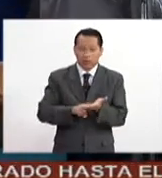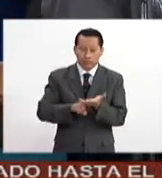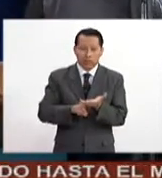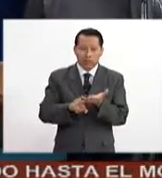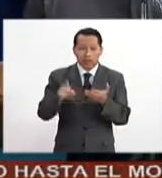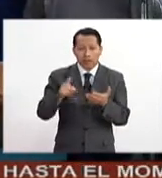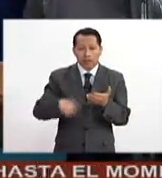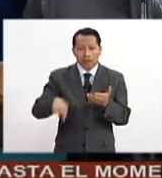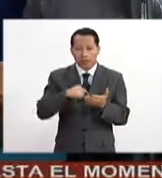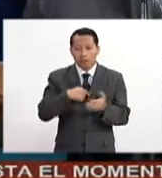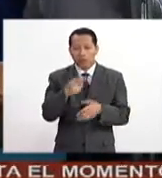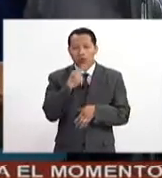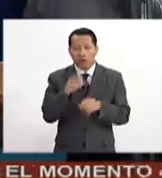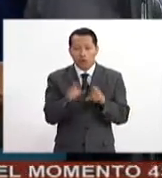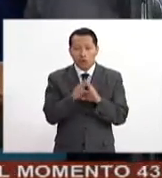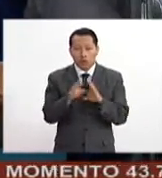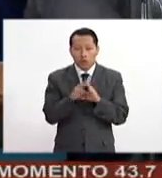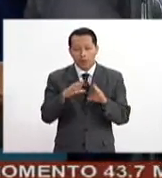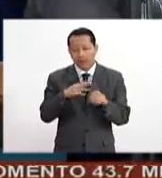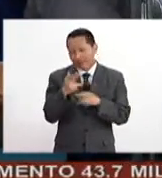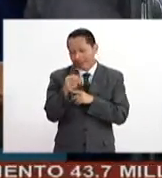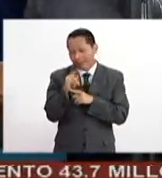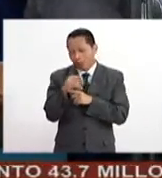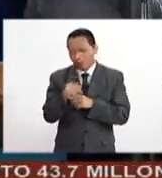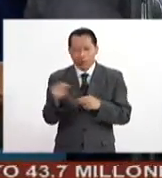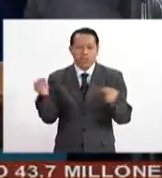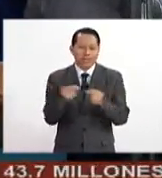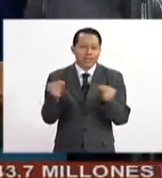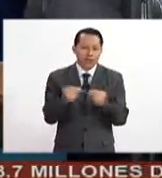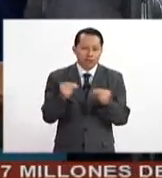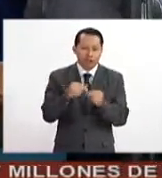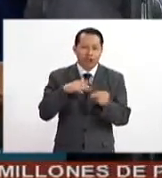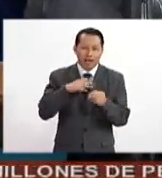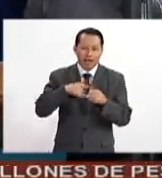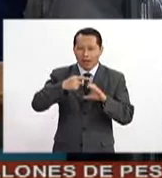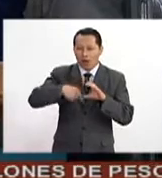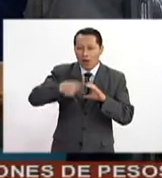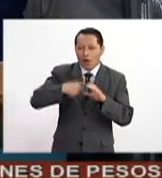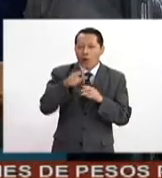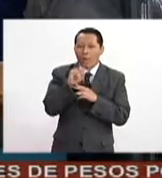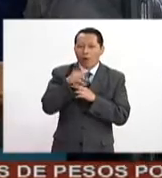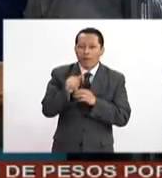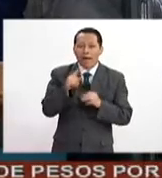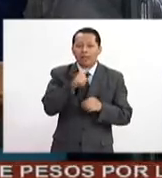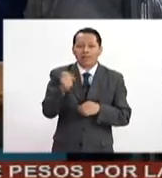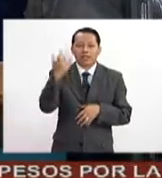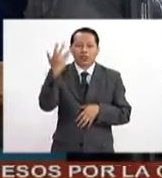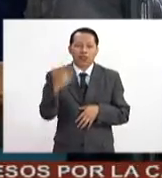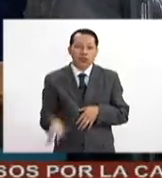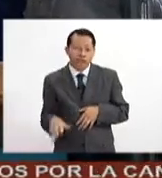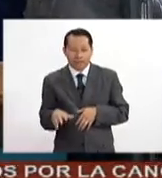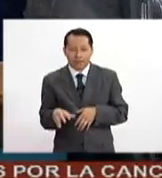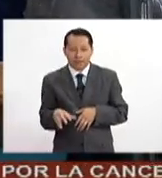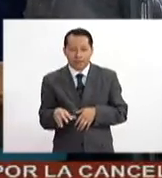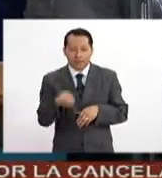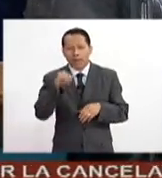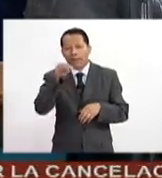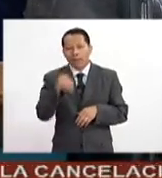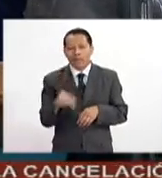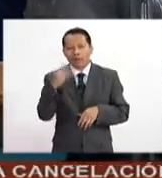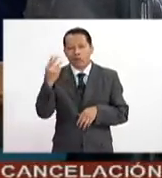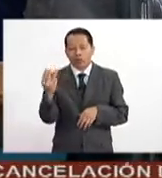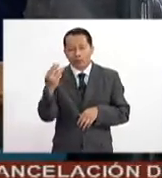Nosotros, al utilizar un sistema hidráulico, requerimos de una bomba. Esta bomba tiene un caudal de 110 metros cúbicos.